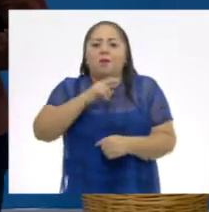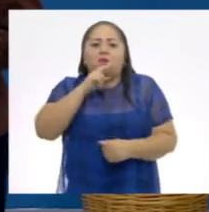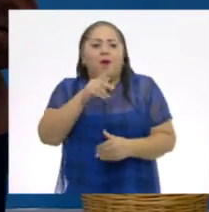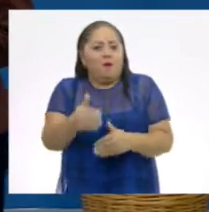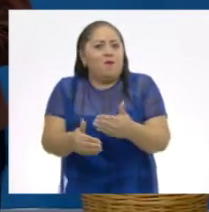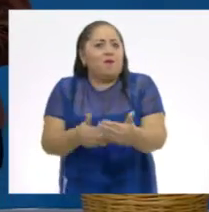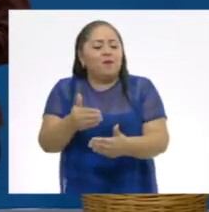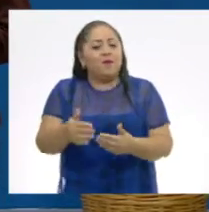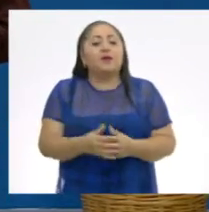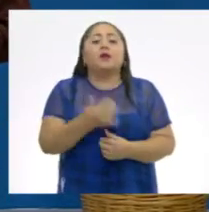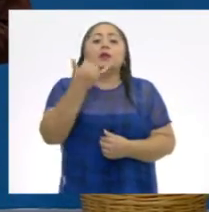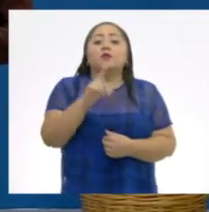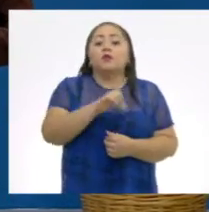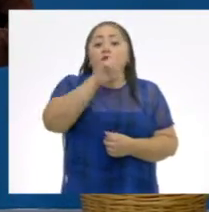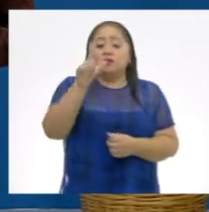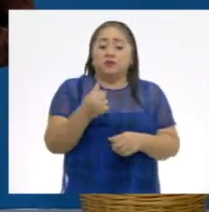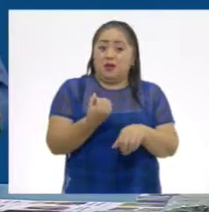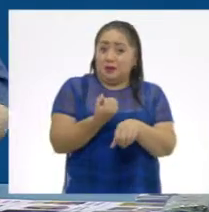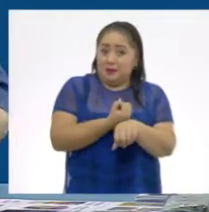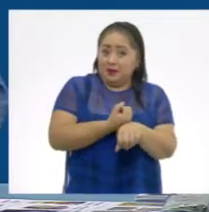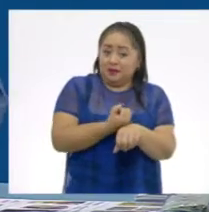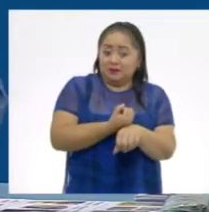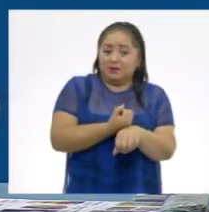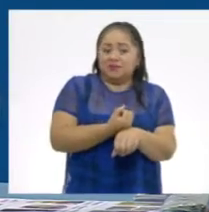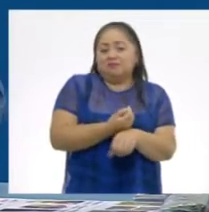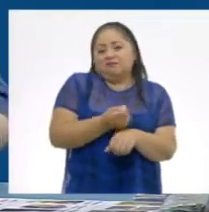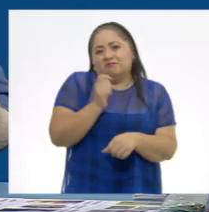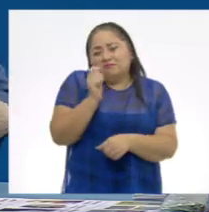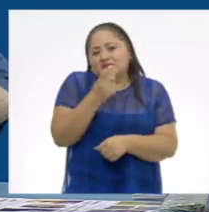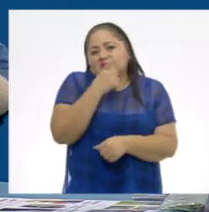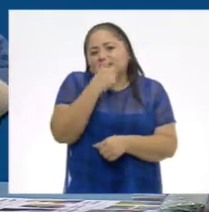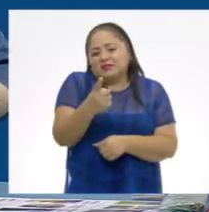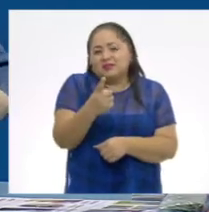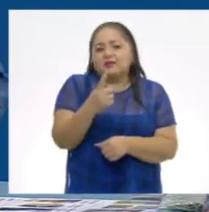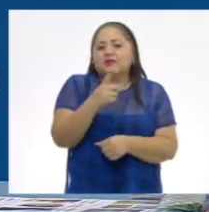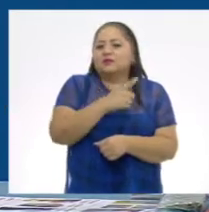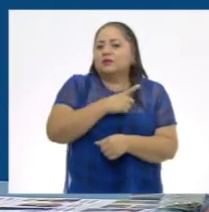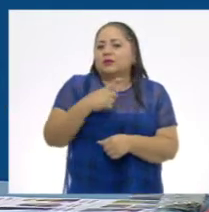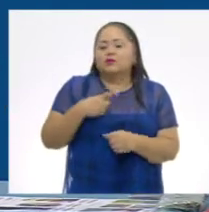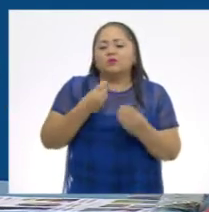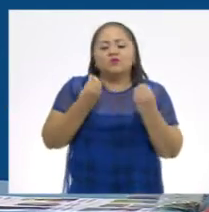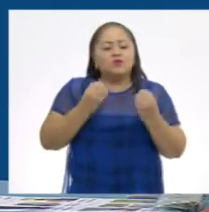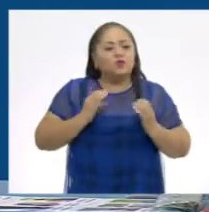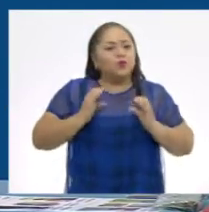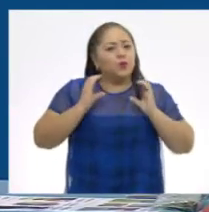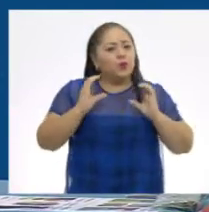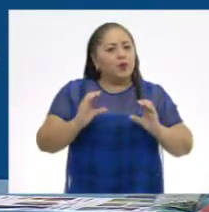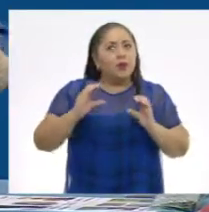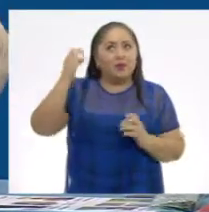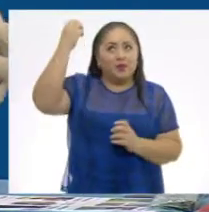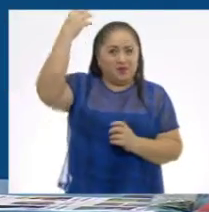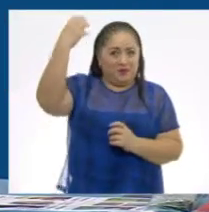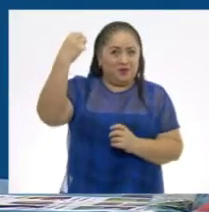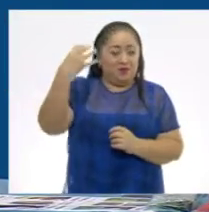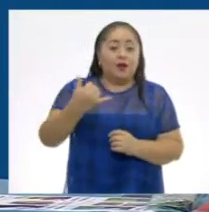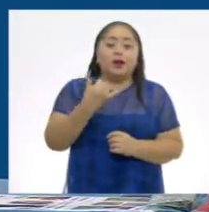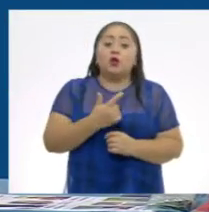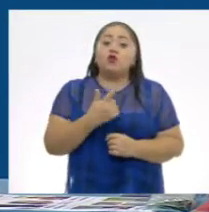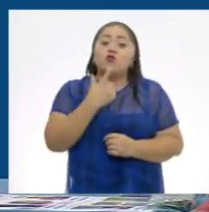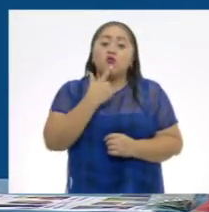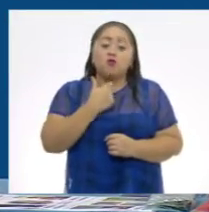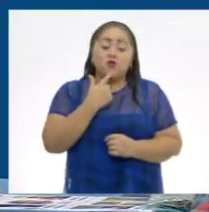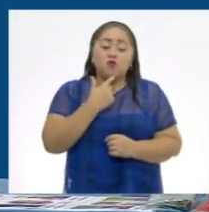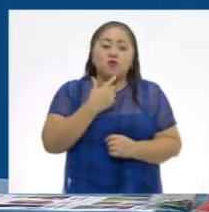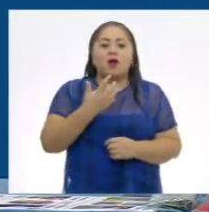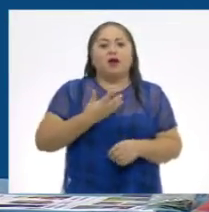avanzar. Y luego en amarillo son las que tenemos que tener mucho cuidado. Y en rojo, las